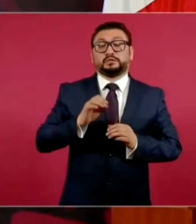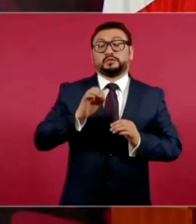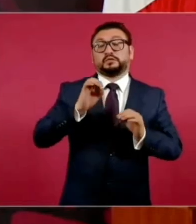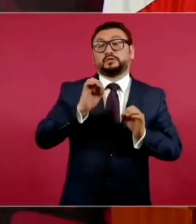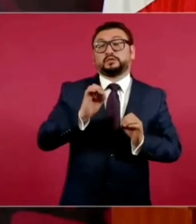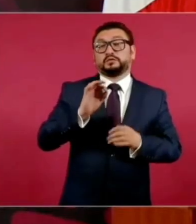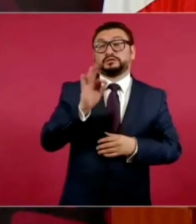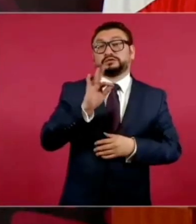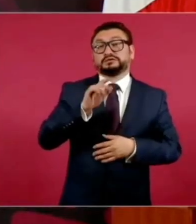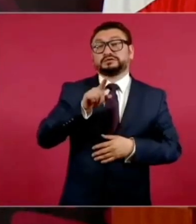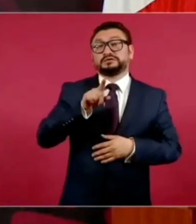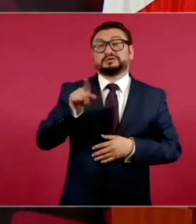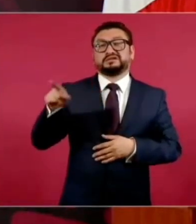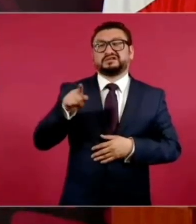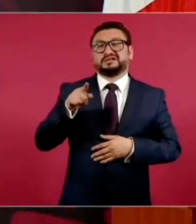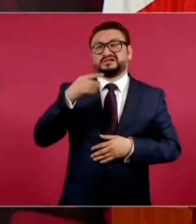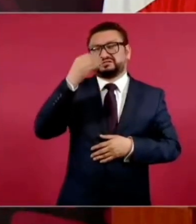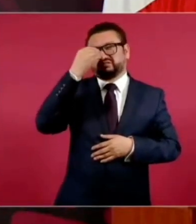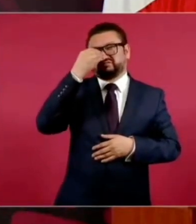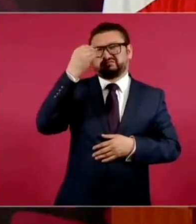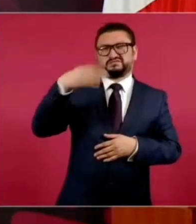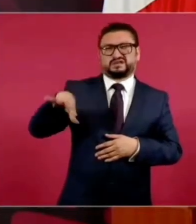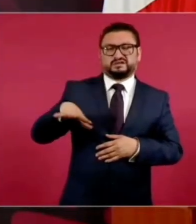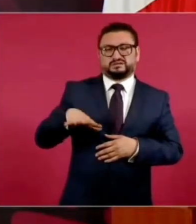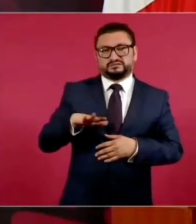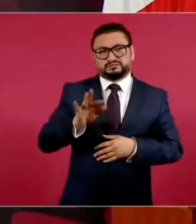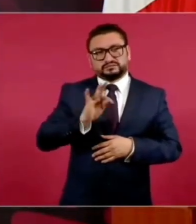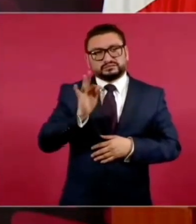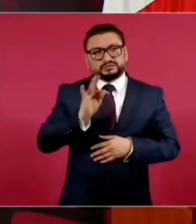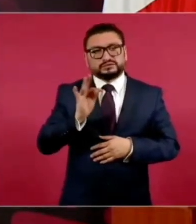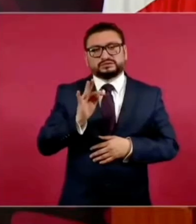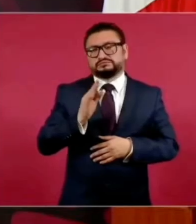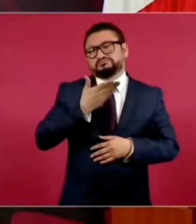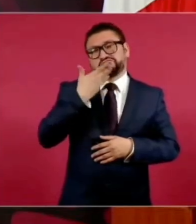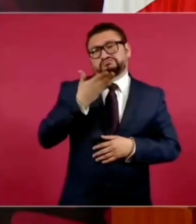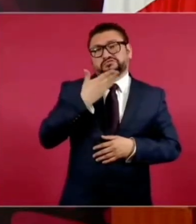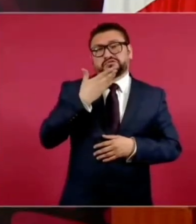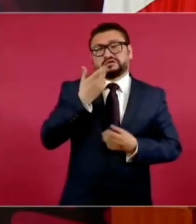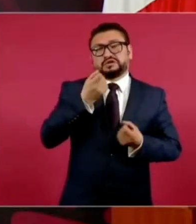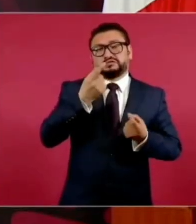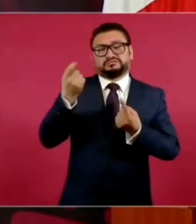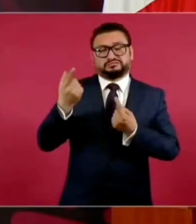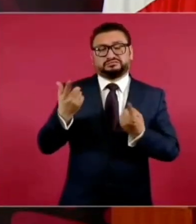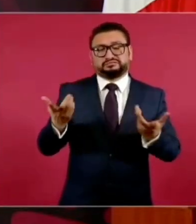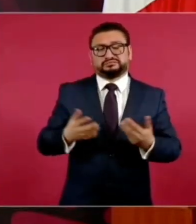o actuaron con menosprecio también, que eso suele pasar.